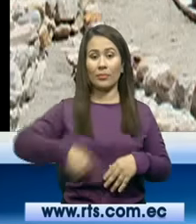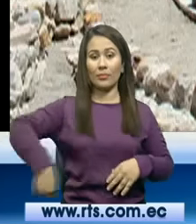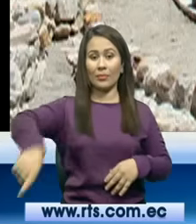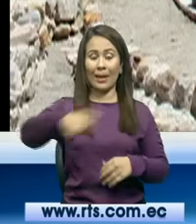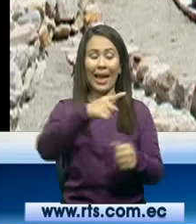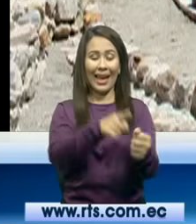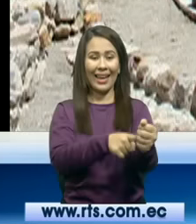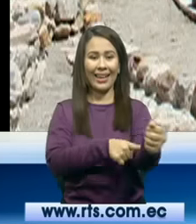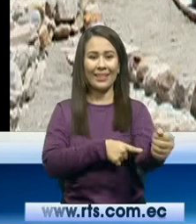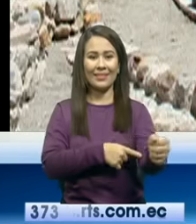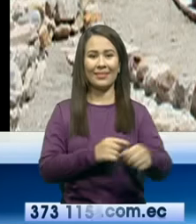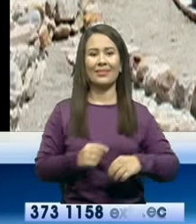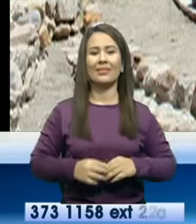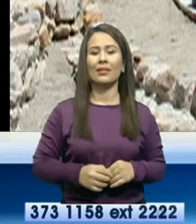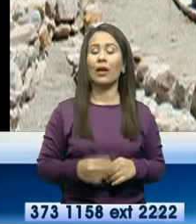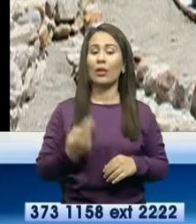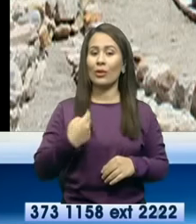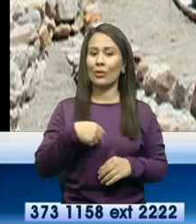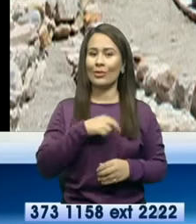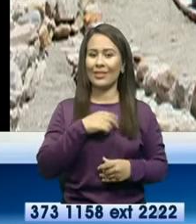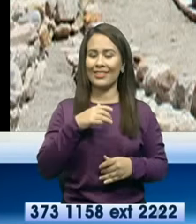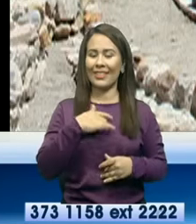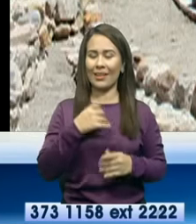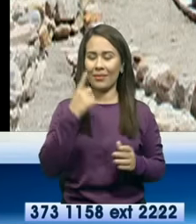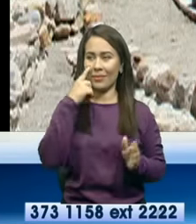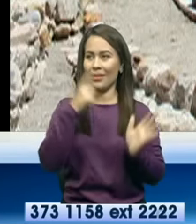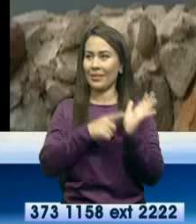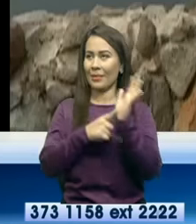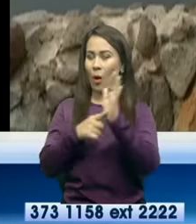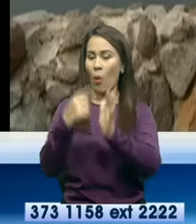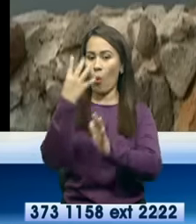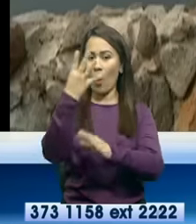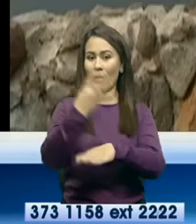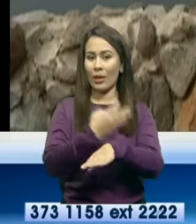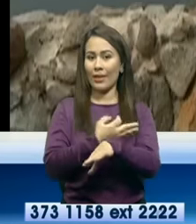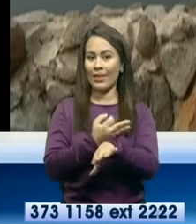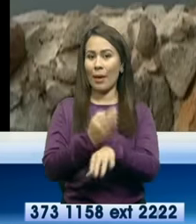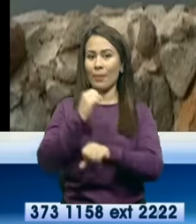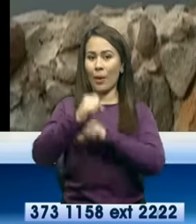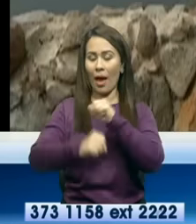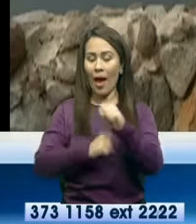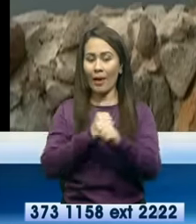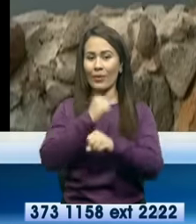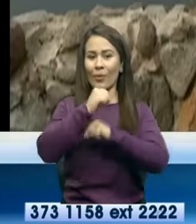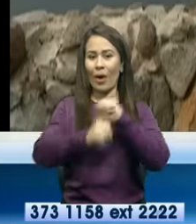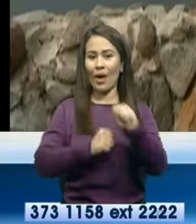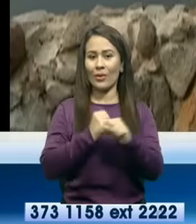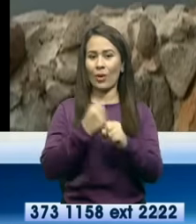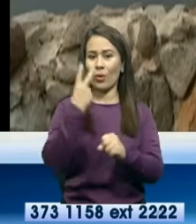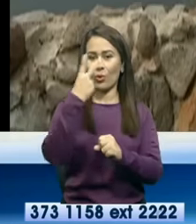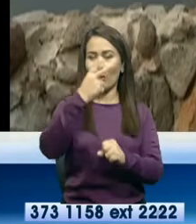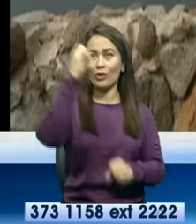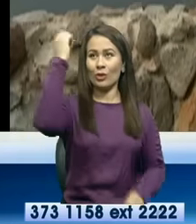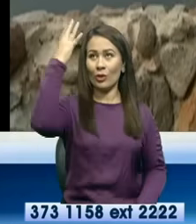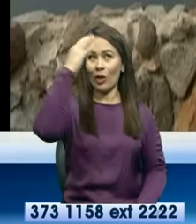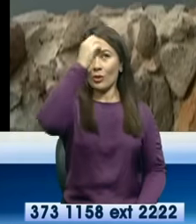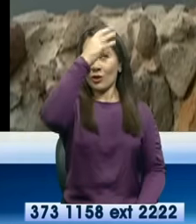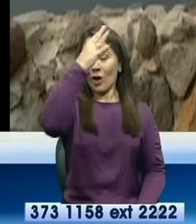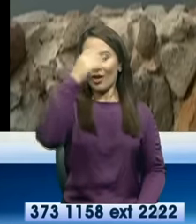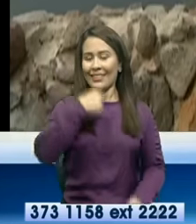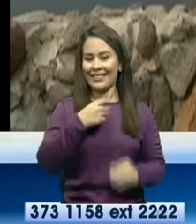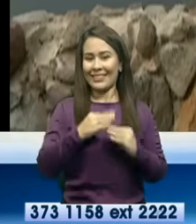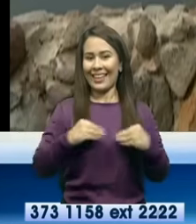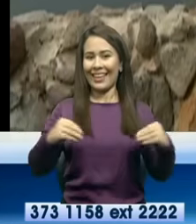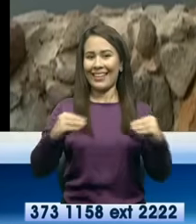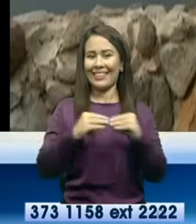¿no es cierto? Y eso es lo que nosotros hacemos cuatro tiempos al año, en los dos solsticios y los dos equinoccios. Por